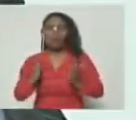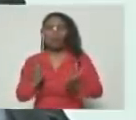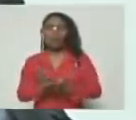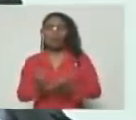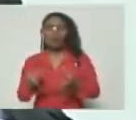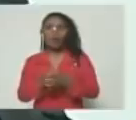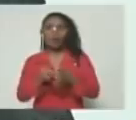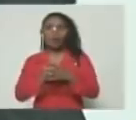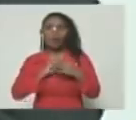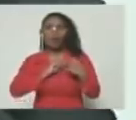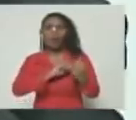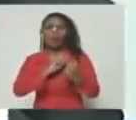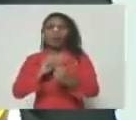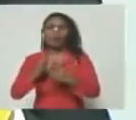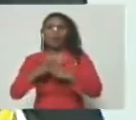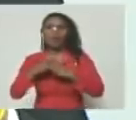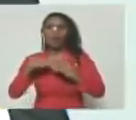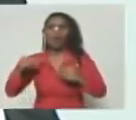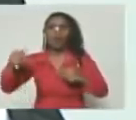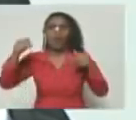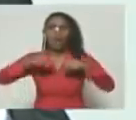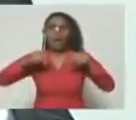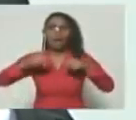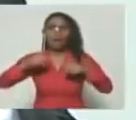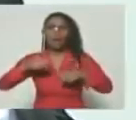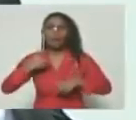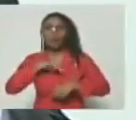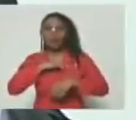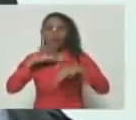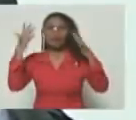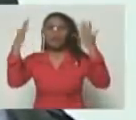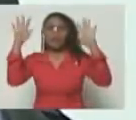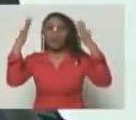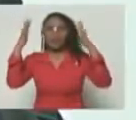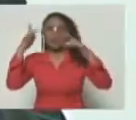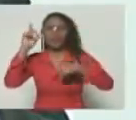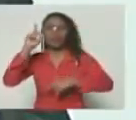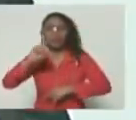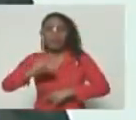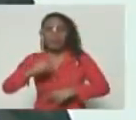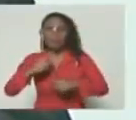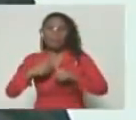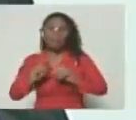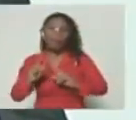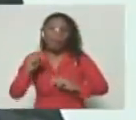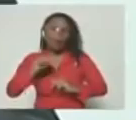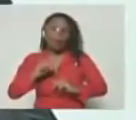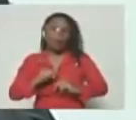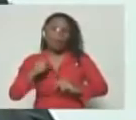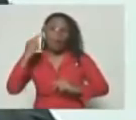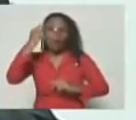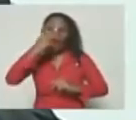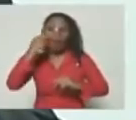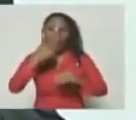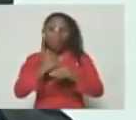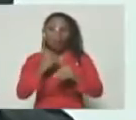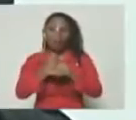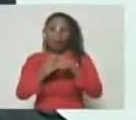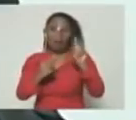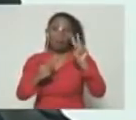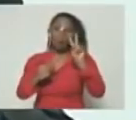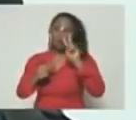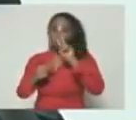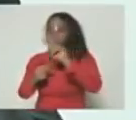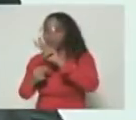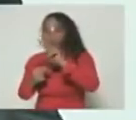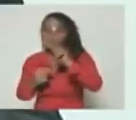de diálogo. Y todos acá nosotros también la celebramos, pero aquí hay que estar ojo visor, aquí hay que estar